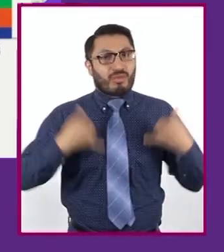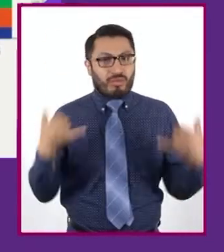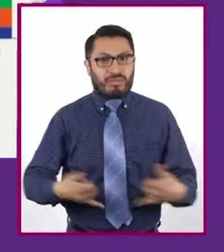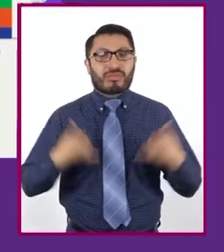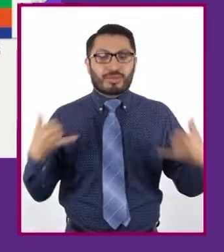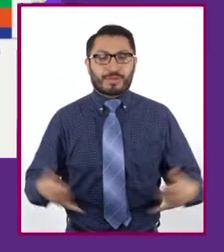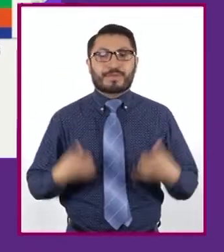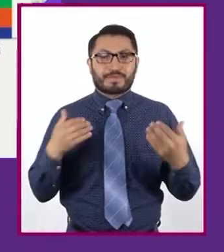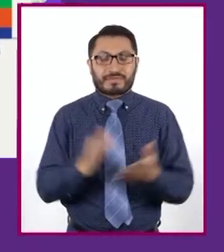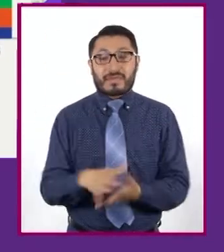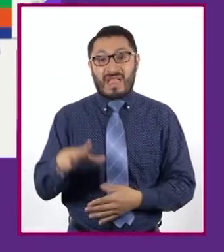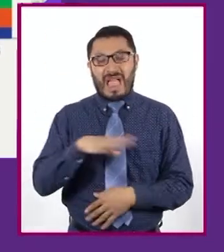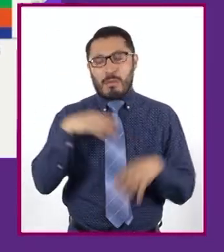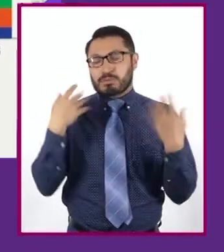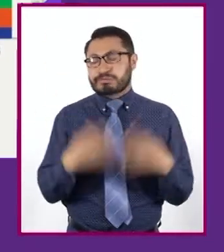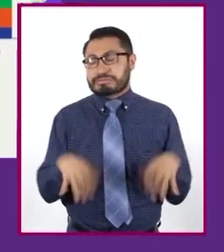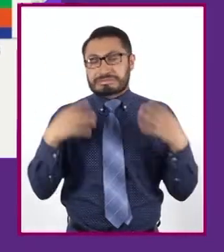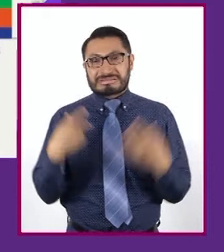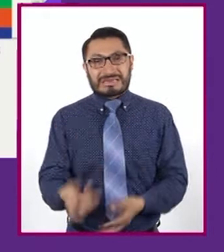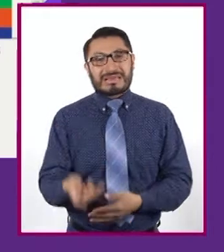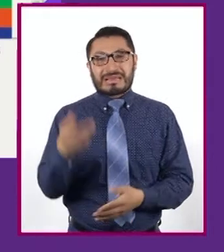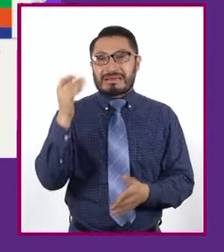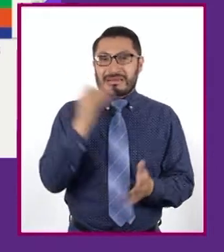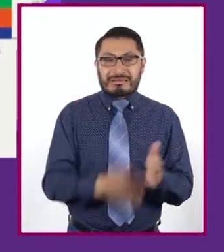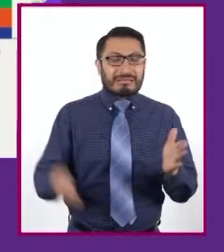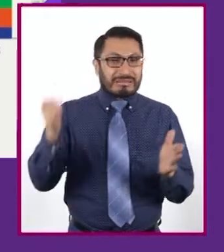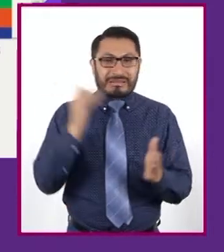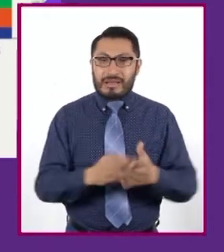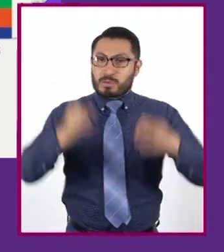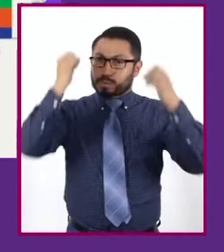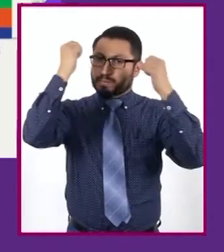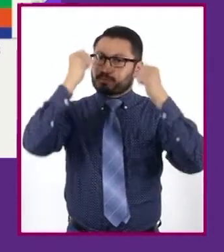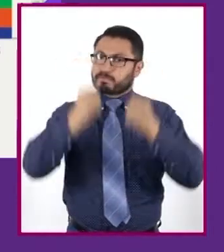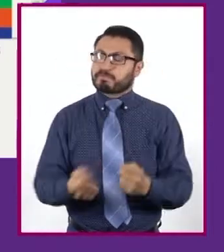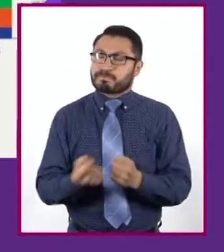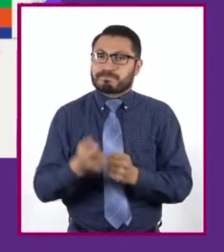adolescentes presentaban carencia por acceso a la seguridad social,